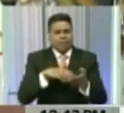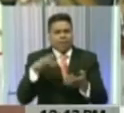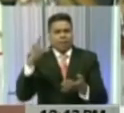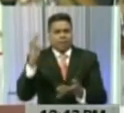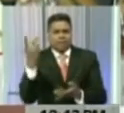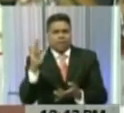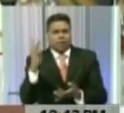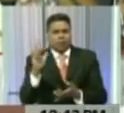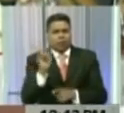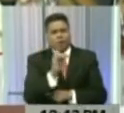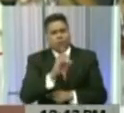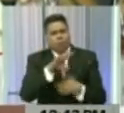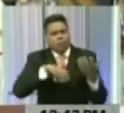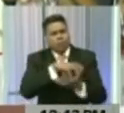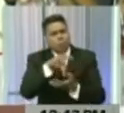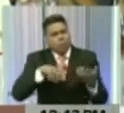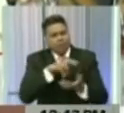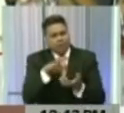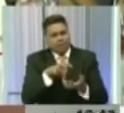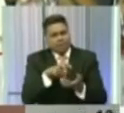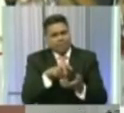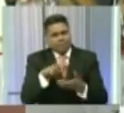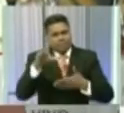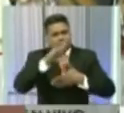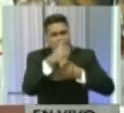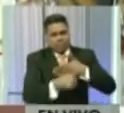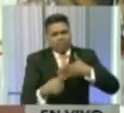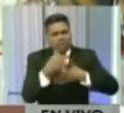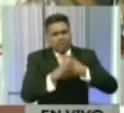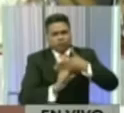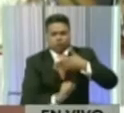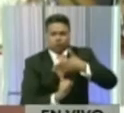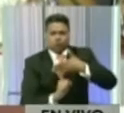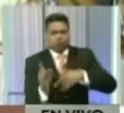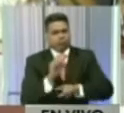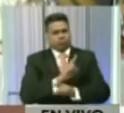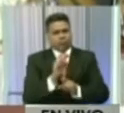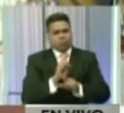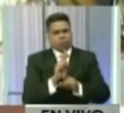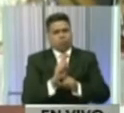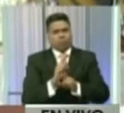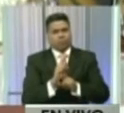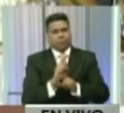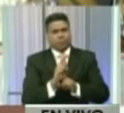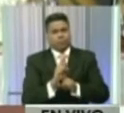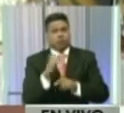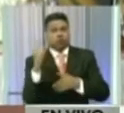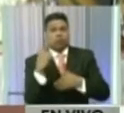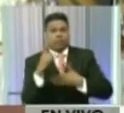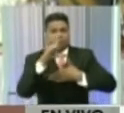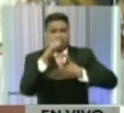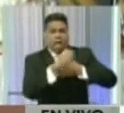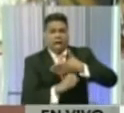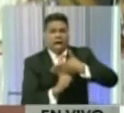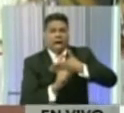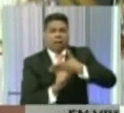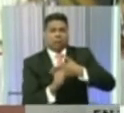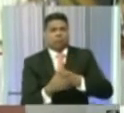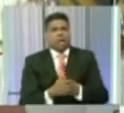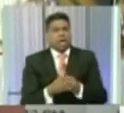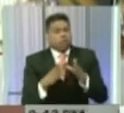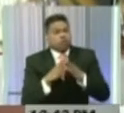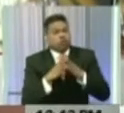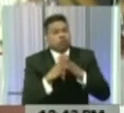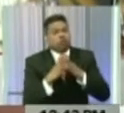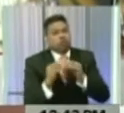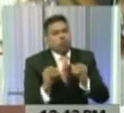Lula es un problema contra la revolución de la América del Sur. Los ataques a Lula no son a Lula. Es un ataque a nuestro pueblo y al